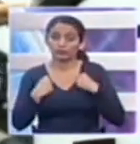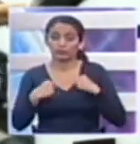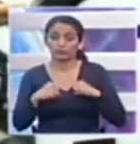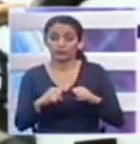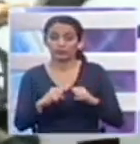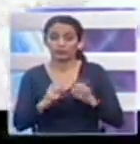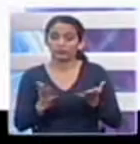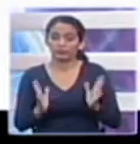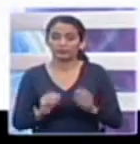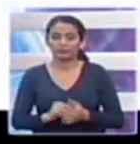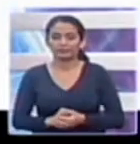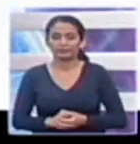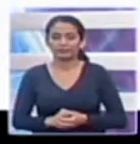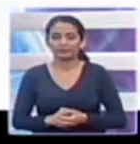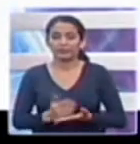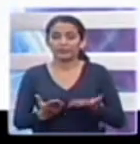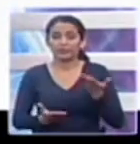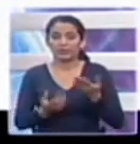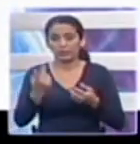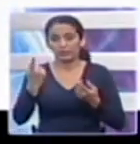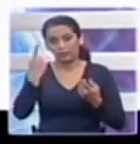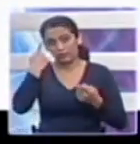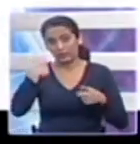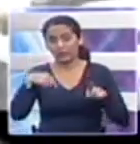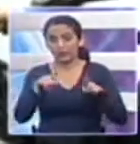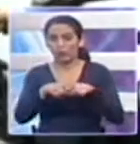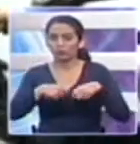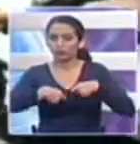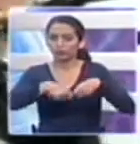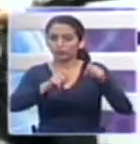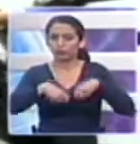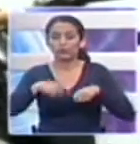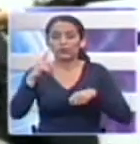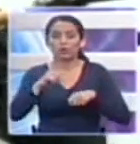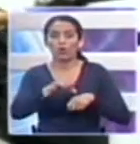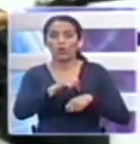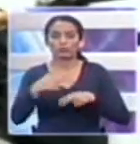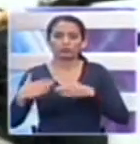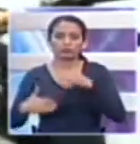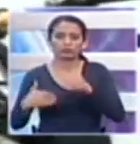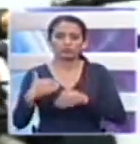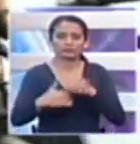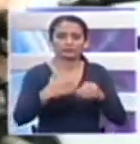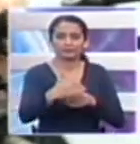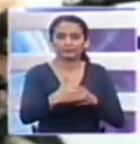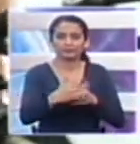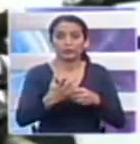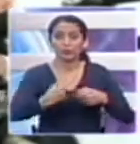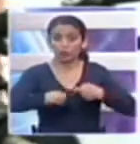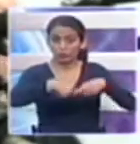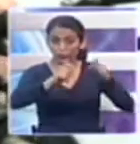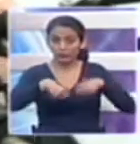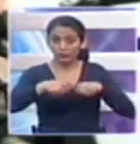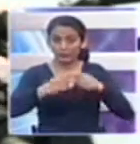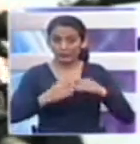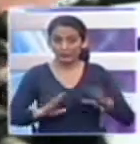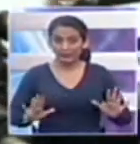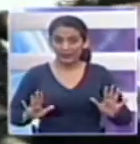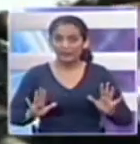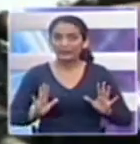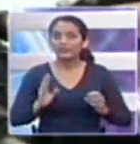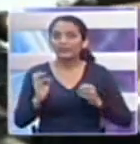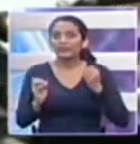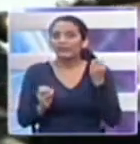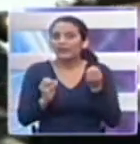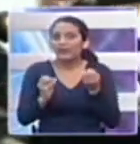lo aprueben los parlamentos. De sellarse el pacto, vienen otros procesos. Cuando se firma, recién se pueden activar